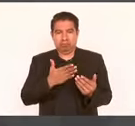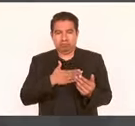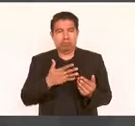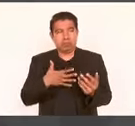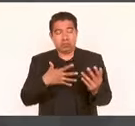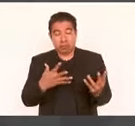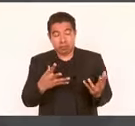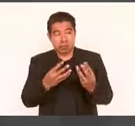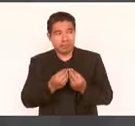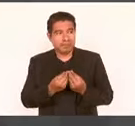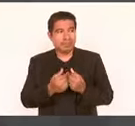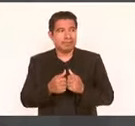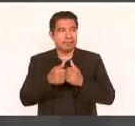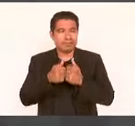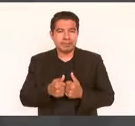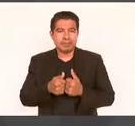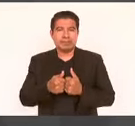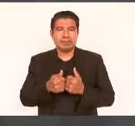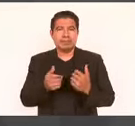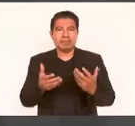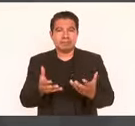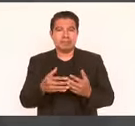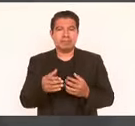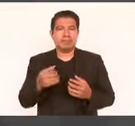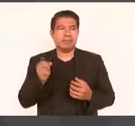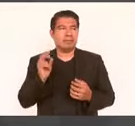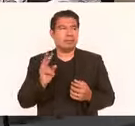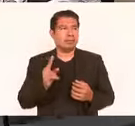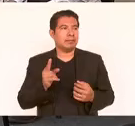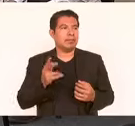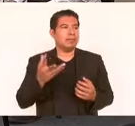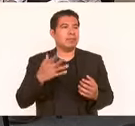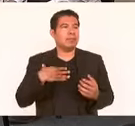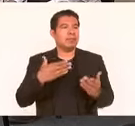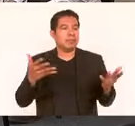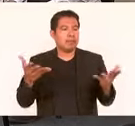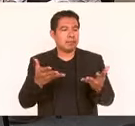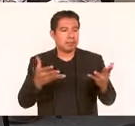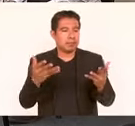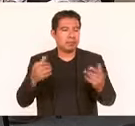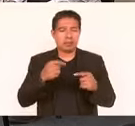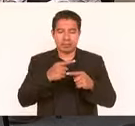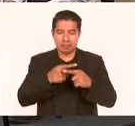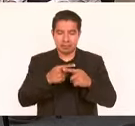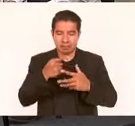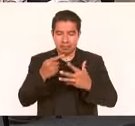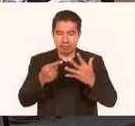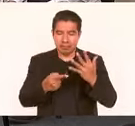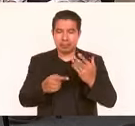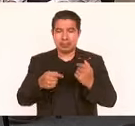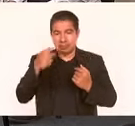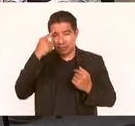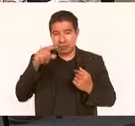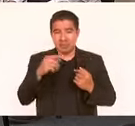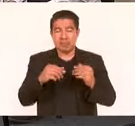aquí y que se esté llevando a cabo este programa de